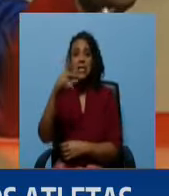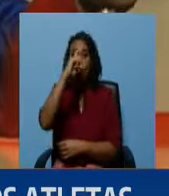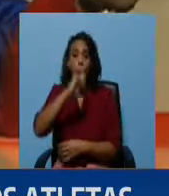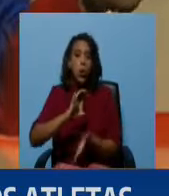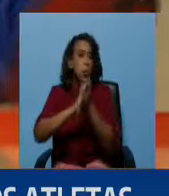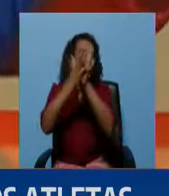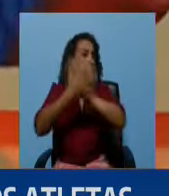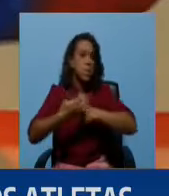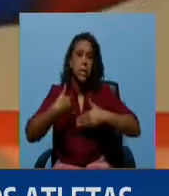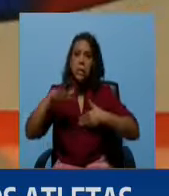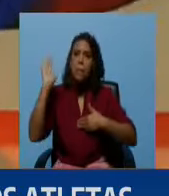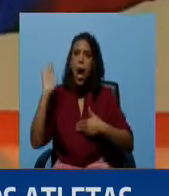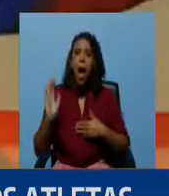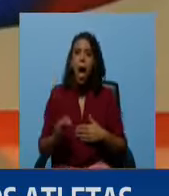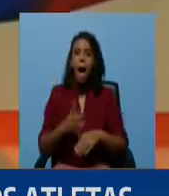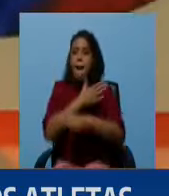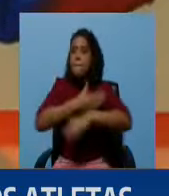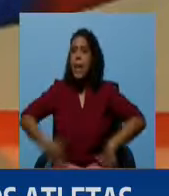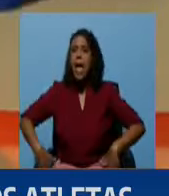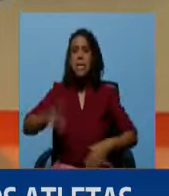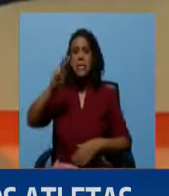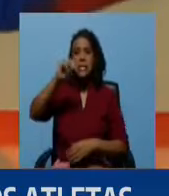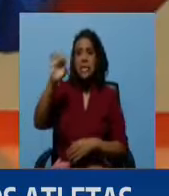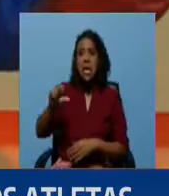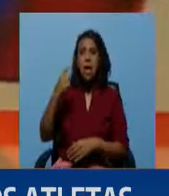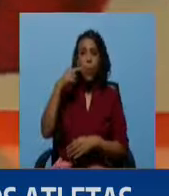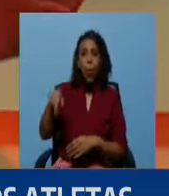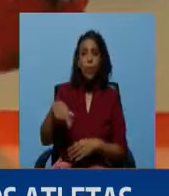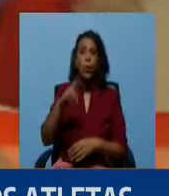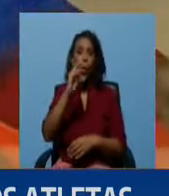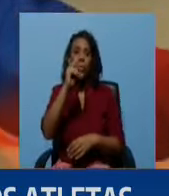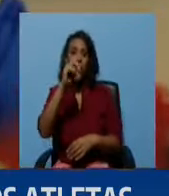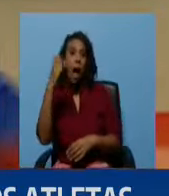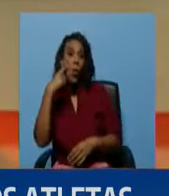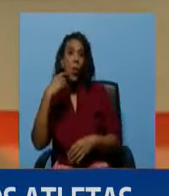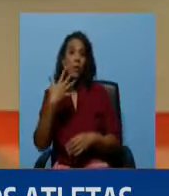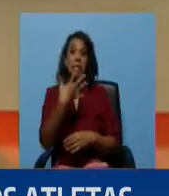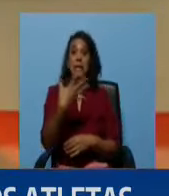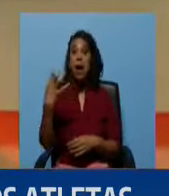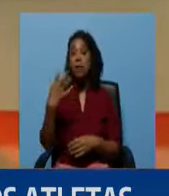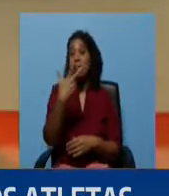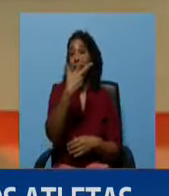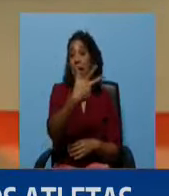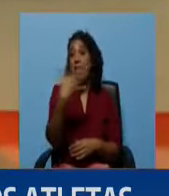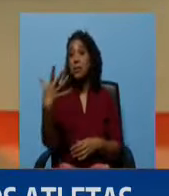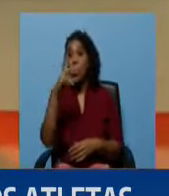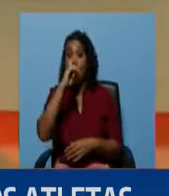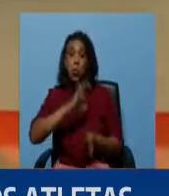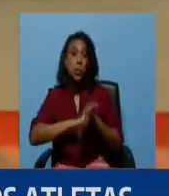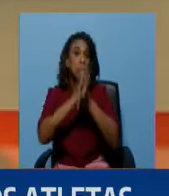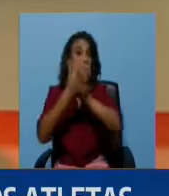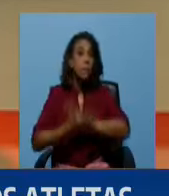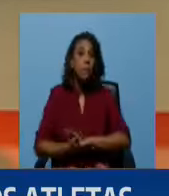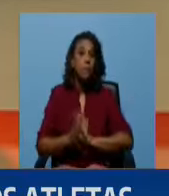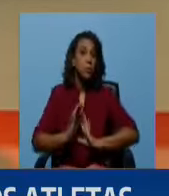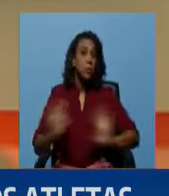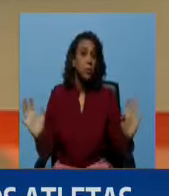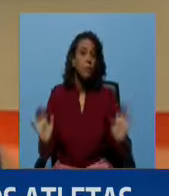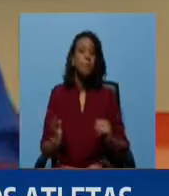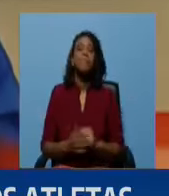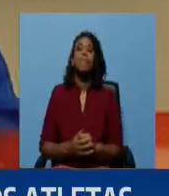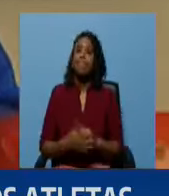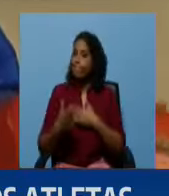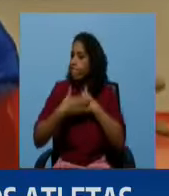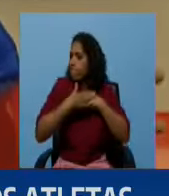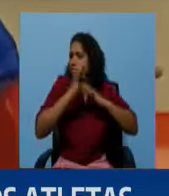años. Ya Messi está en esa edad y está pensando, Ronaldo, que cumplieron su ciclo. ¿Verdad? Así por